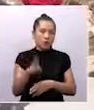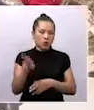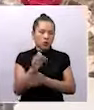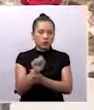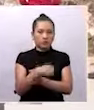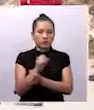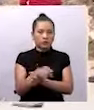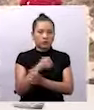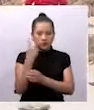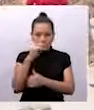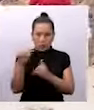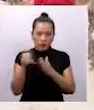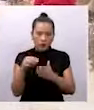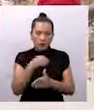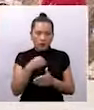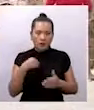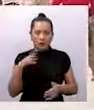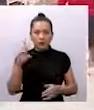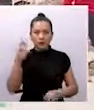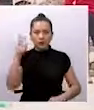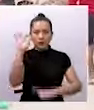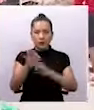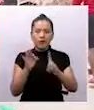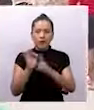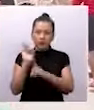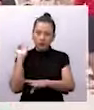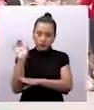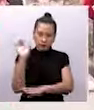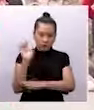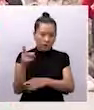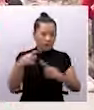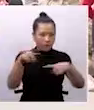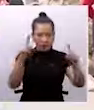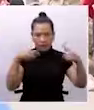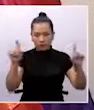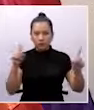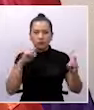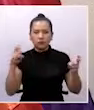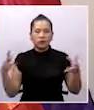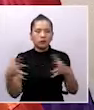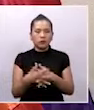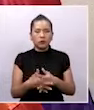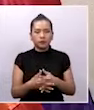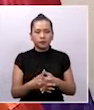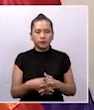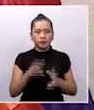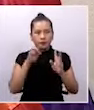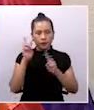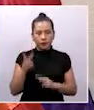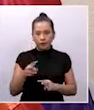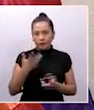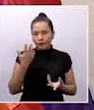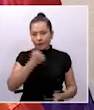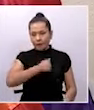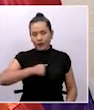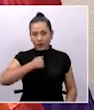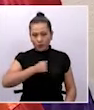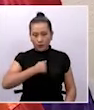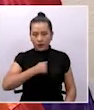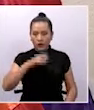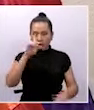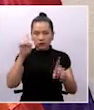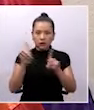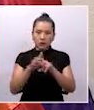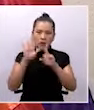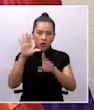a los miembros de las 6 federaciones para obligarlos a ir a los bloqueos. Es lamentable ver que nuestros hermanos del